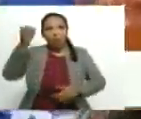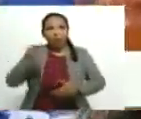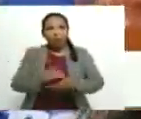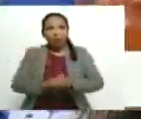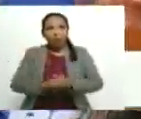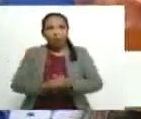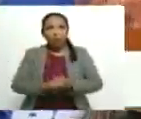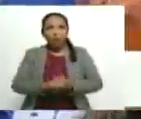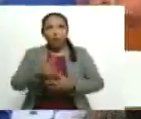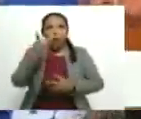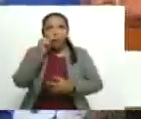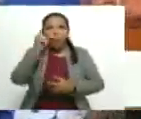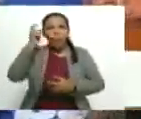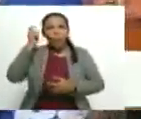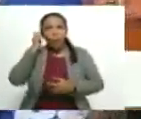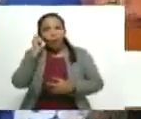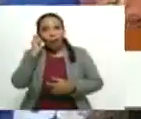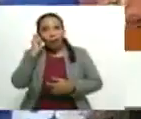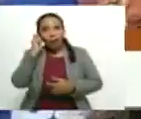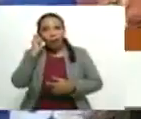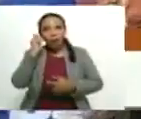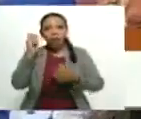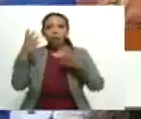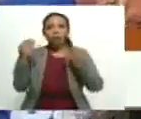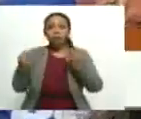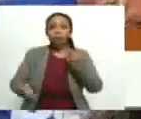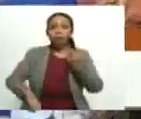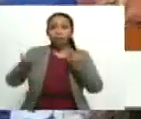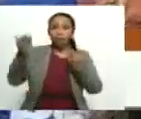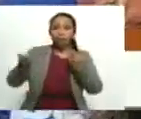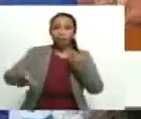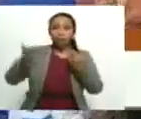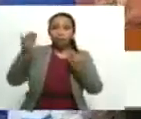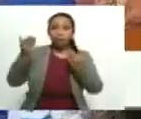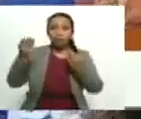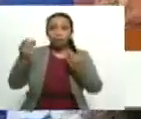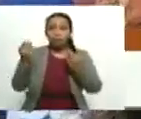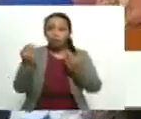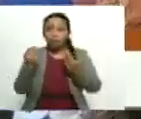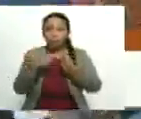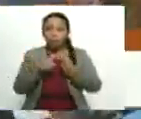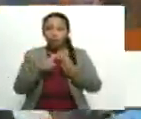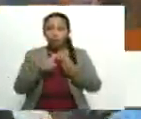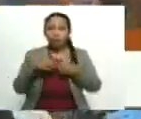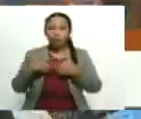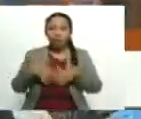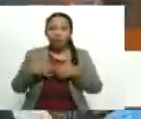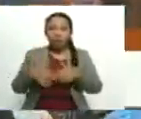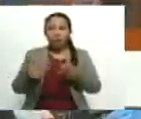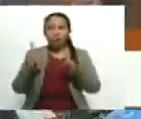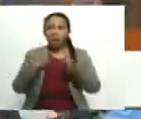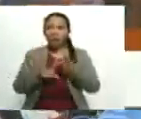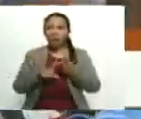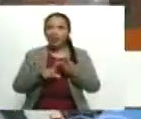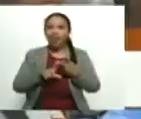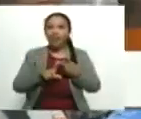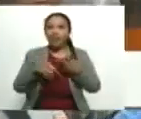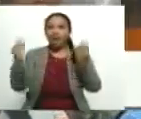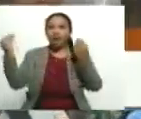participativa y protagónica, donde el hombre, la mujer, es mucho más importante que la plata, que las corporaciones, que los